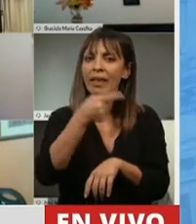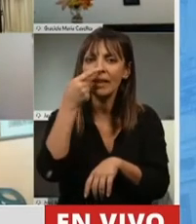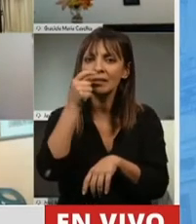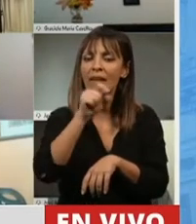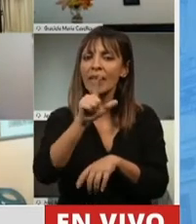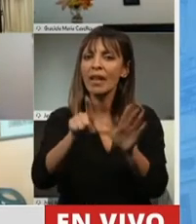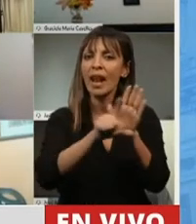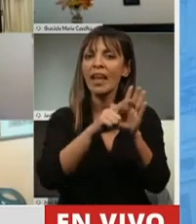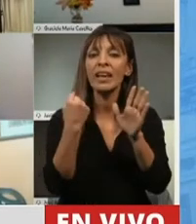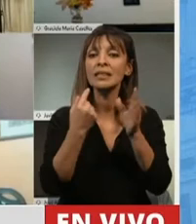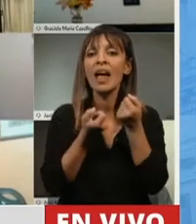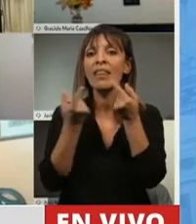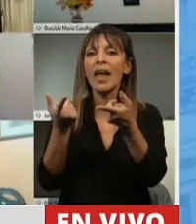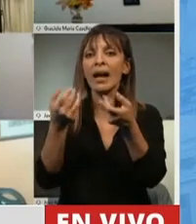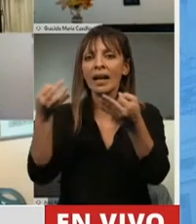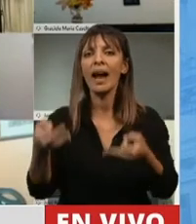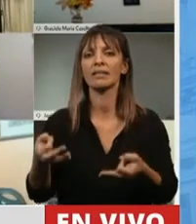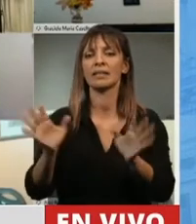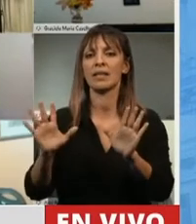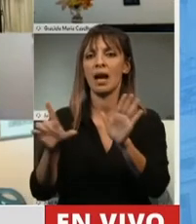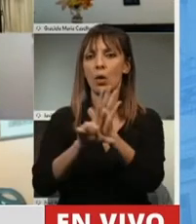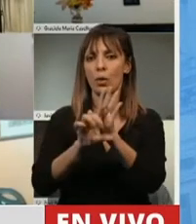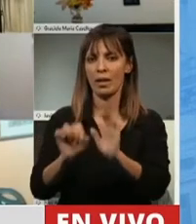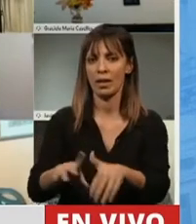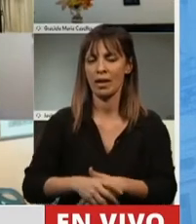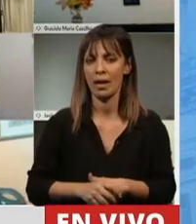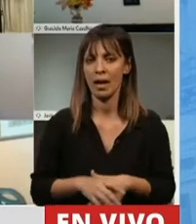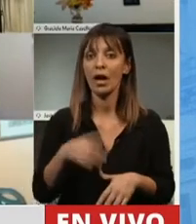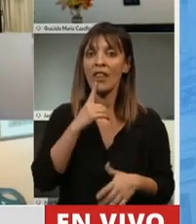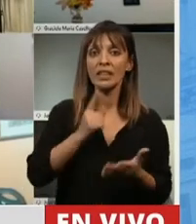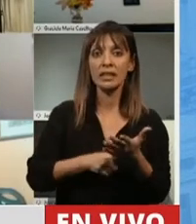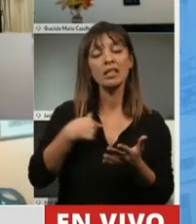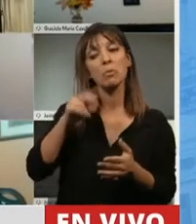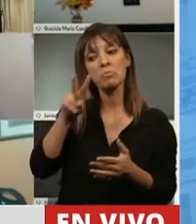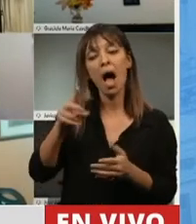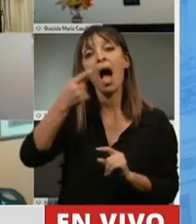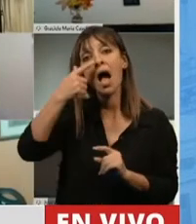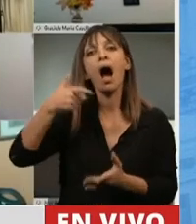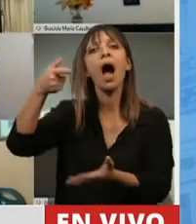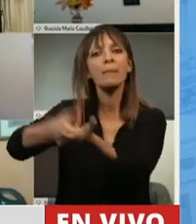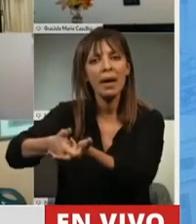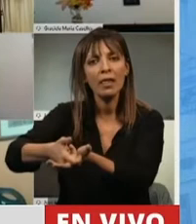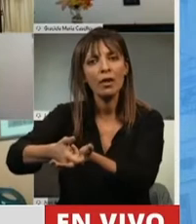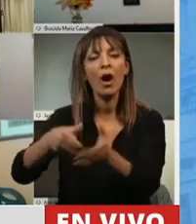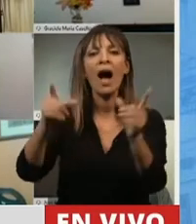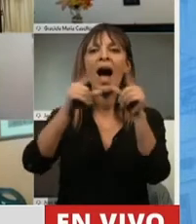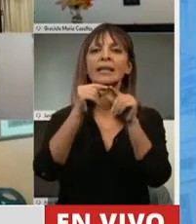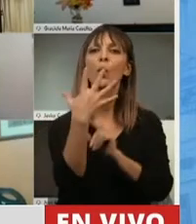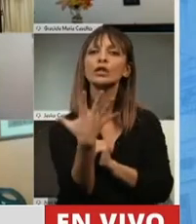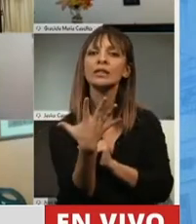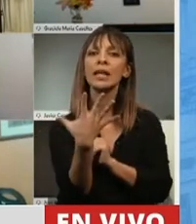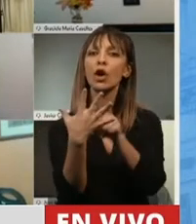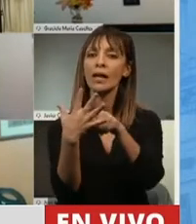ver con la seguridad jurídica y que tiene que ver con la decisión de inversiones. El artículo 5, que sustituye el